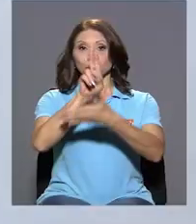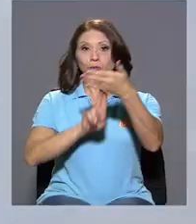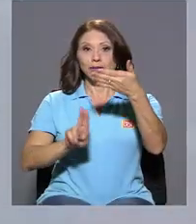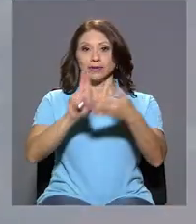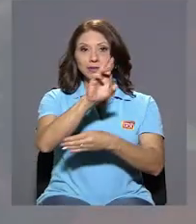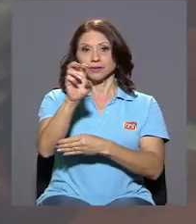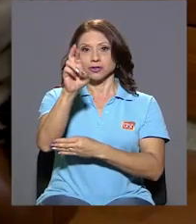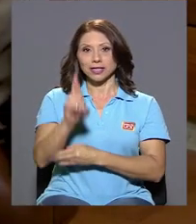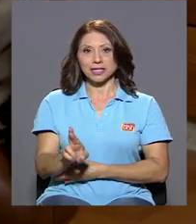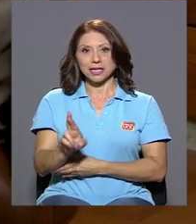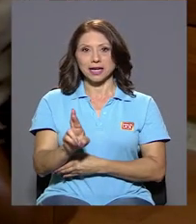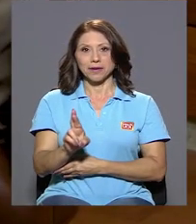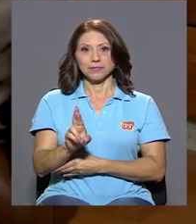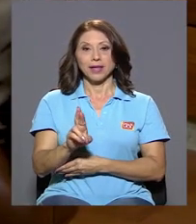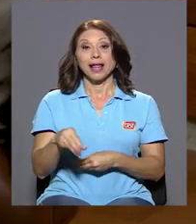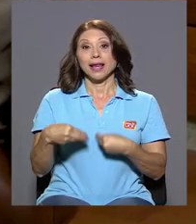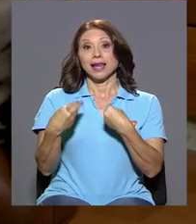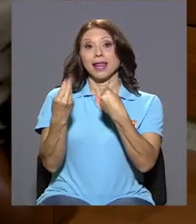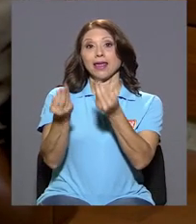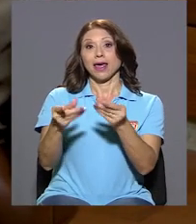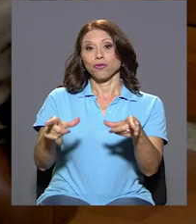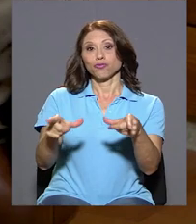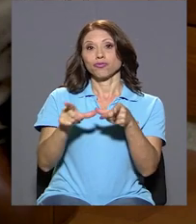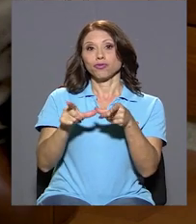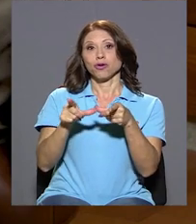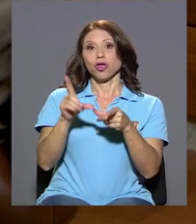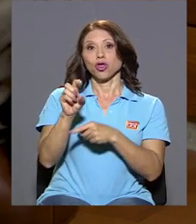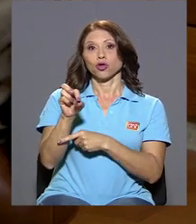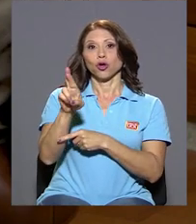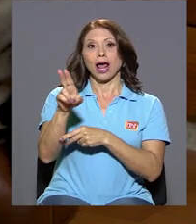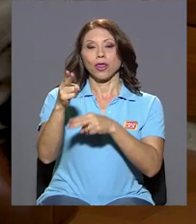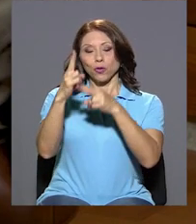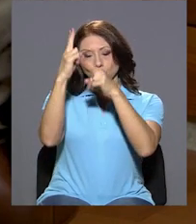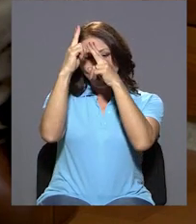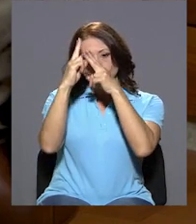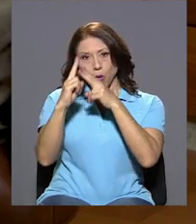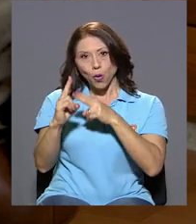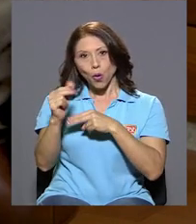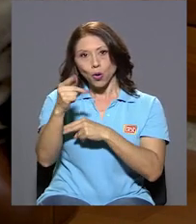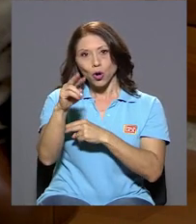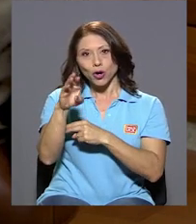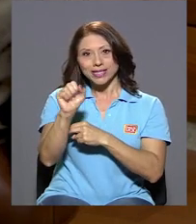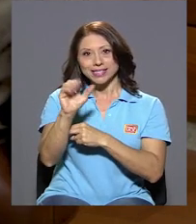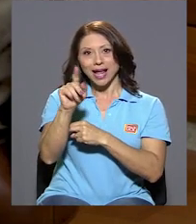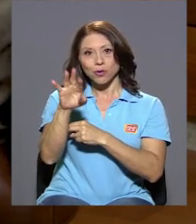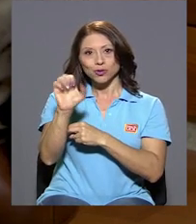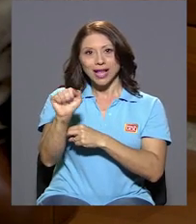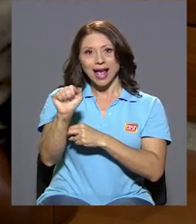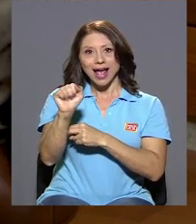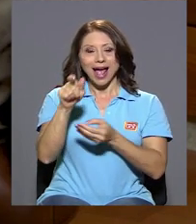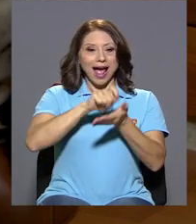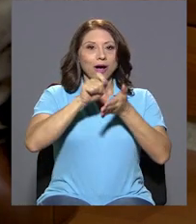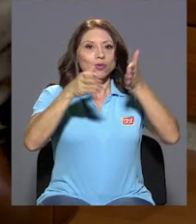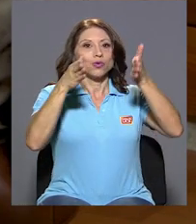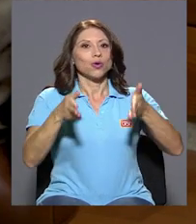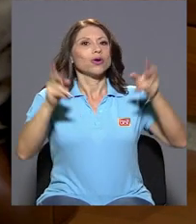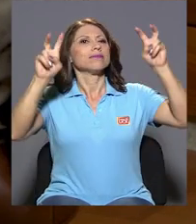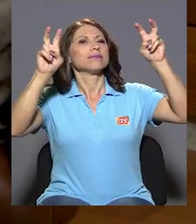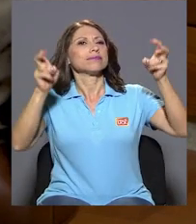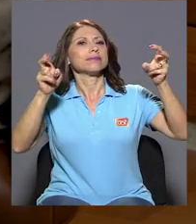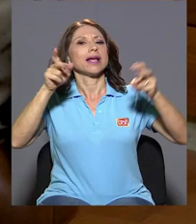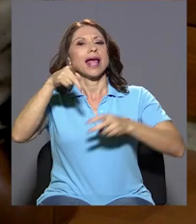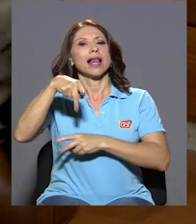la universidad de costa rica le ha conferido el doctorado honoris causa al autor de el pozo